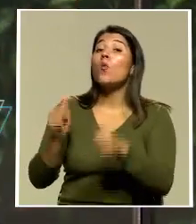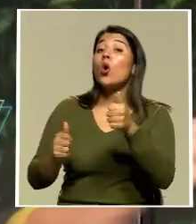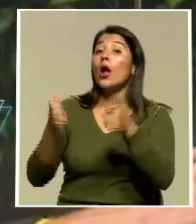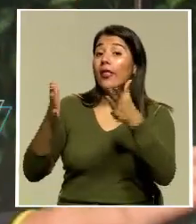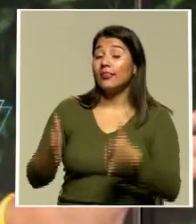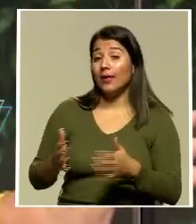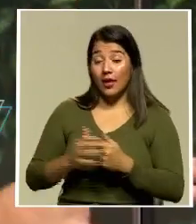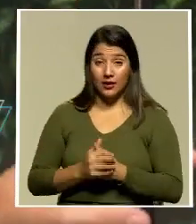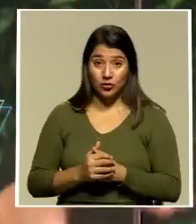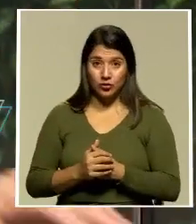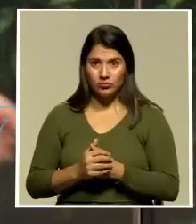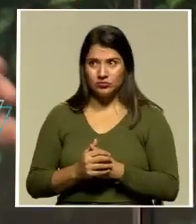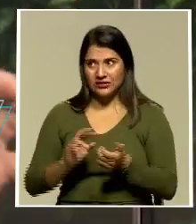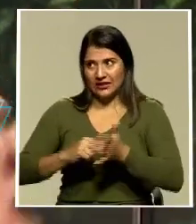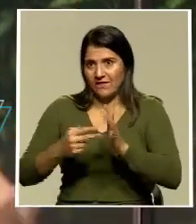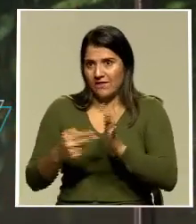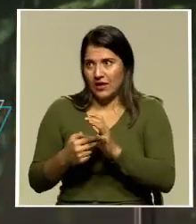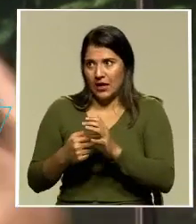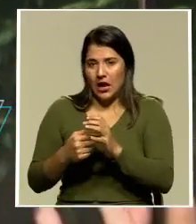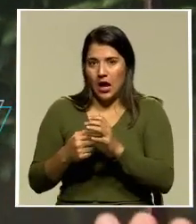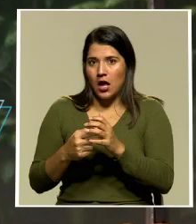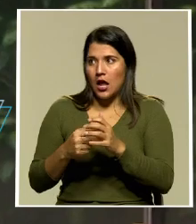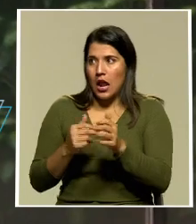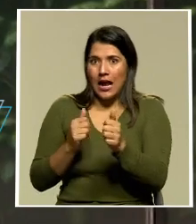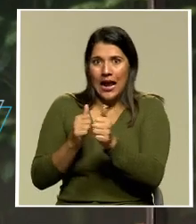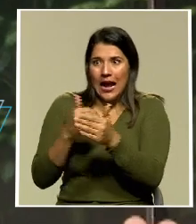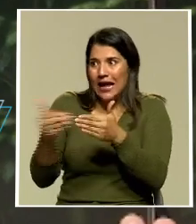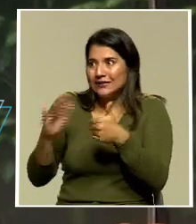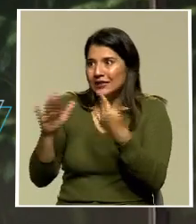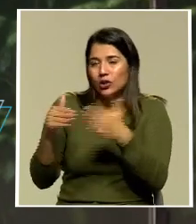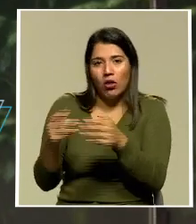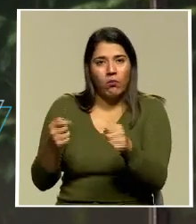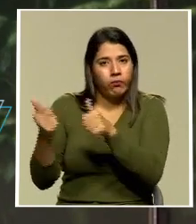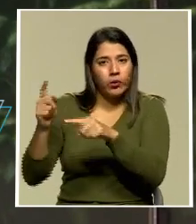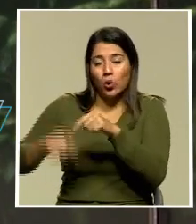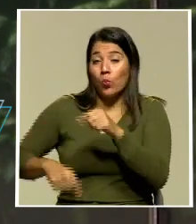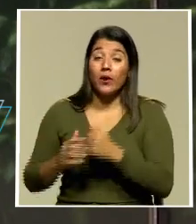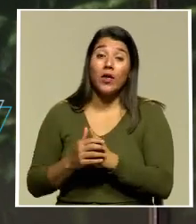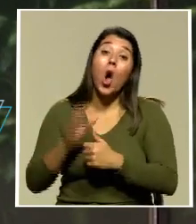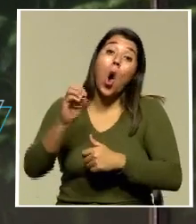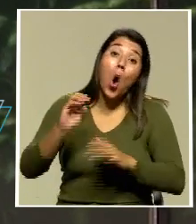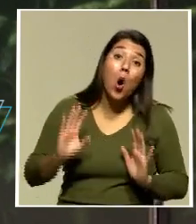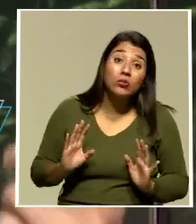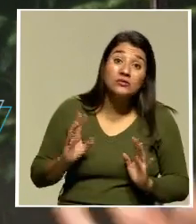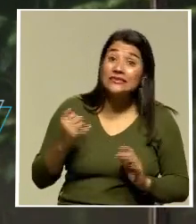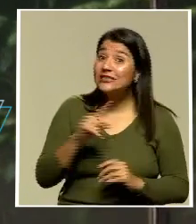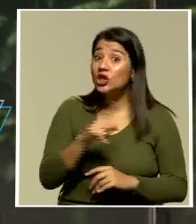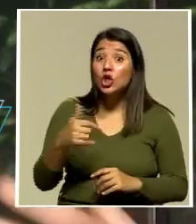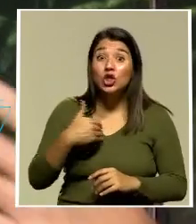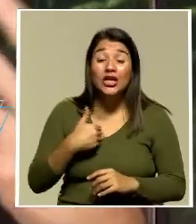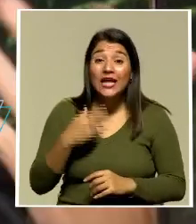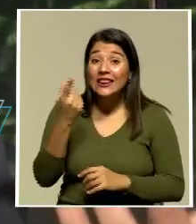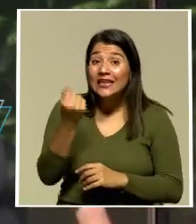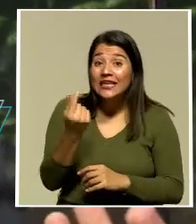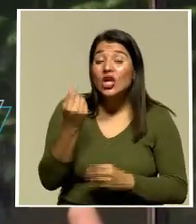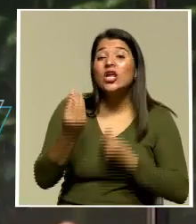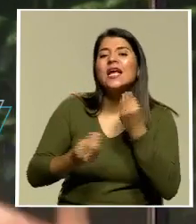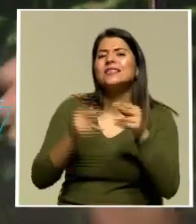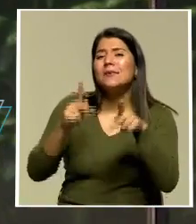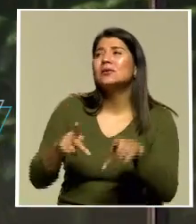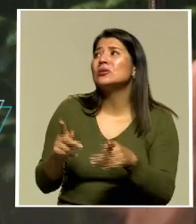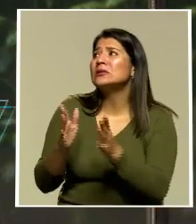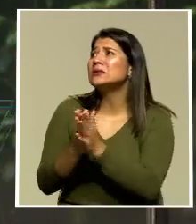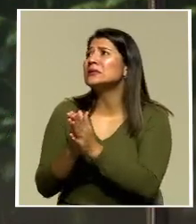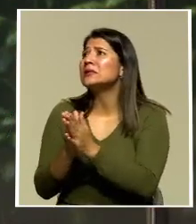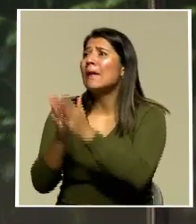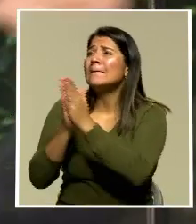a la inmensa mayoría, o bien obligando a otras personas que no tienen ese capital a que se endeuden, a que le pidan favores a